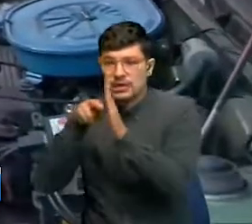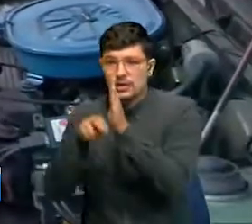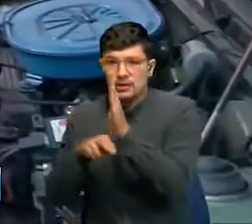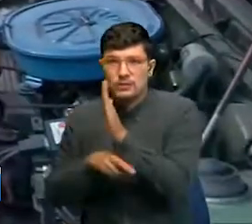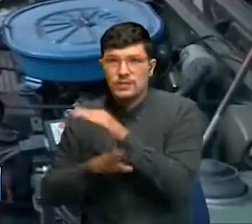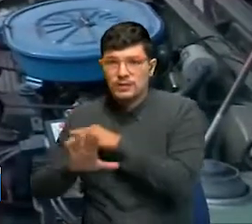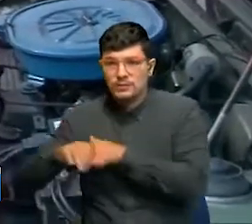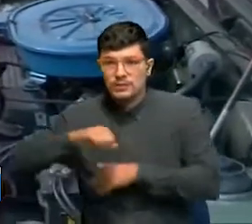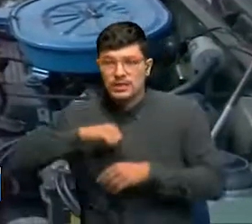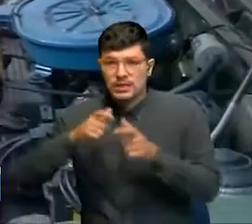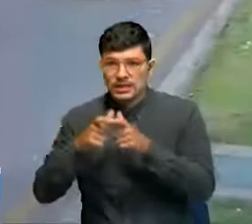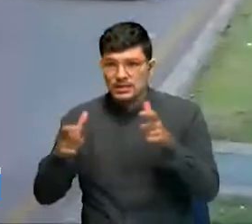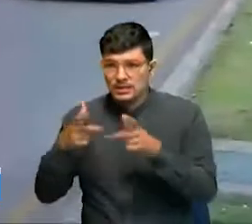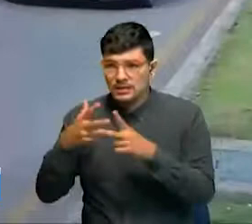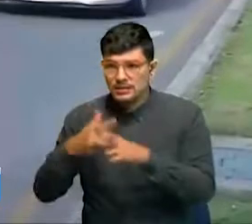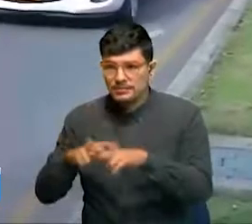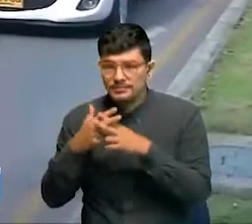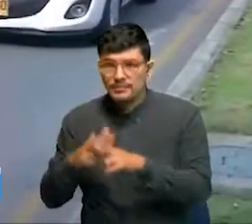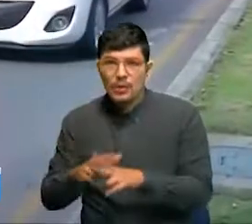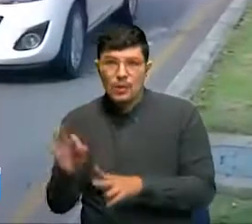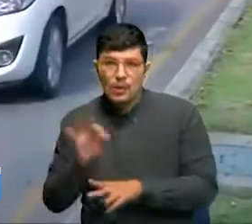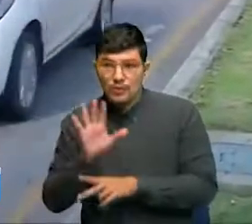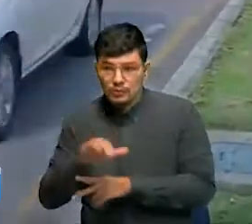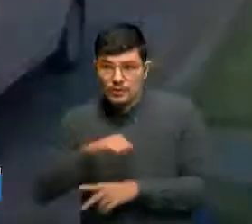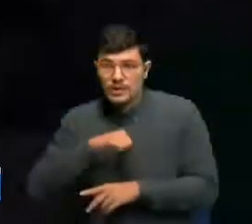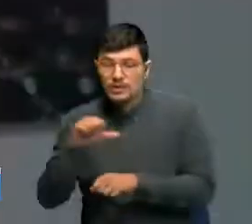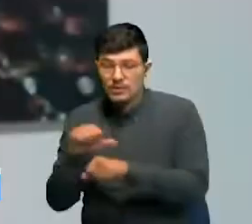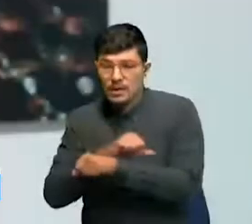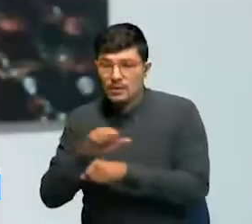tener o un vehículo